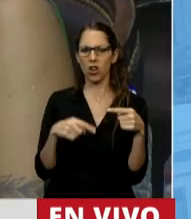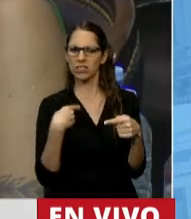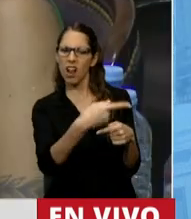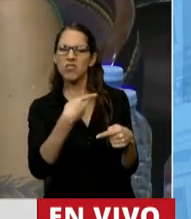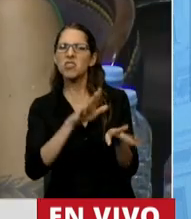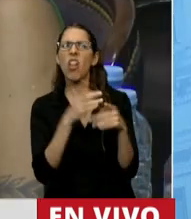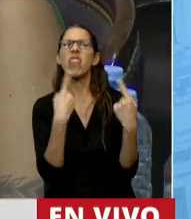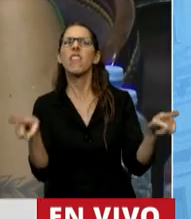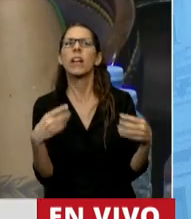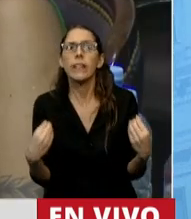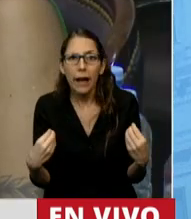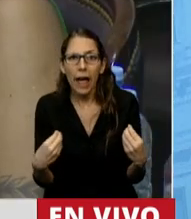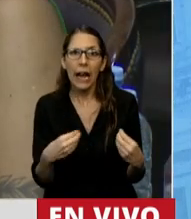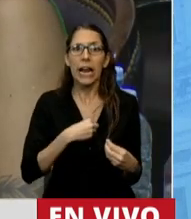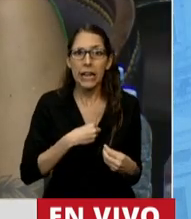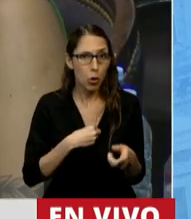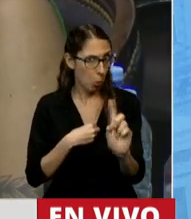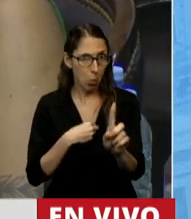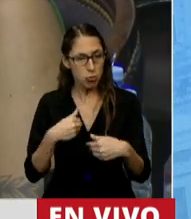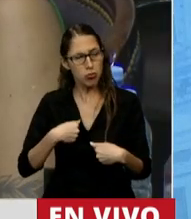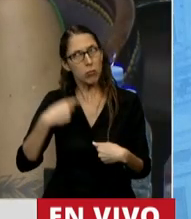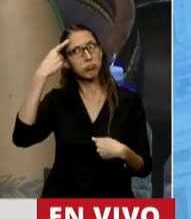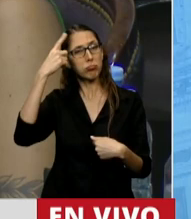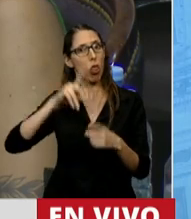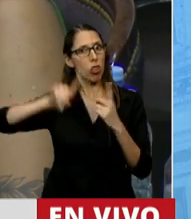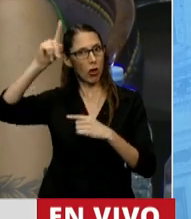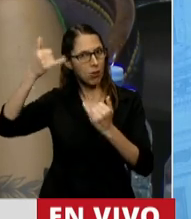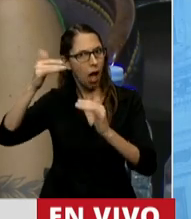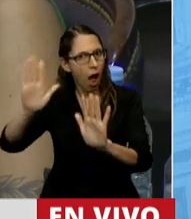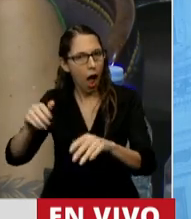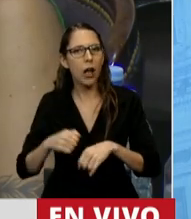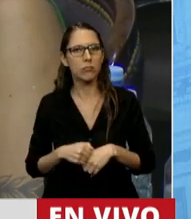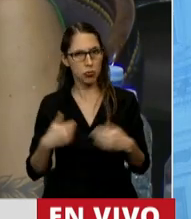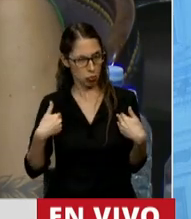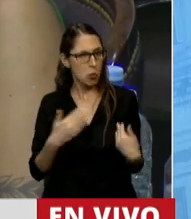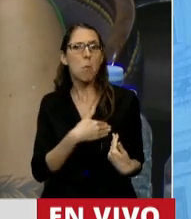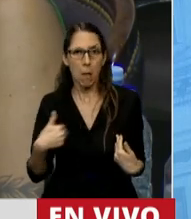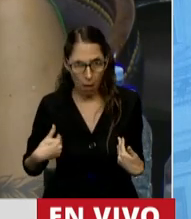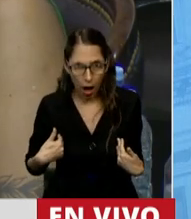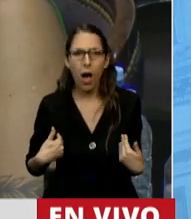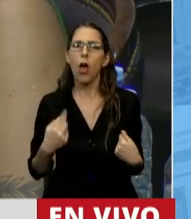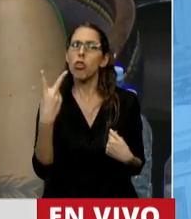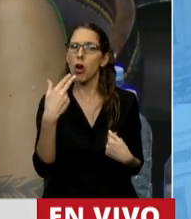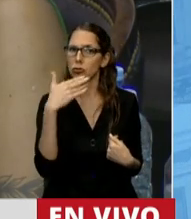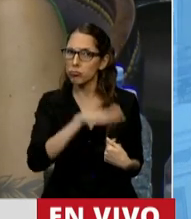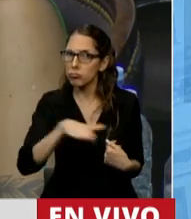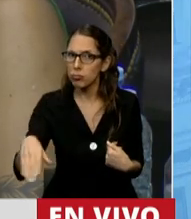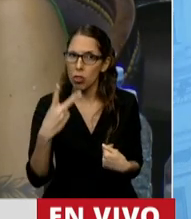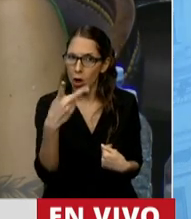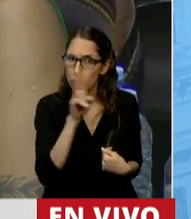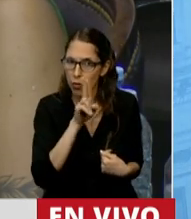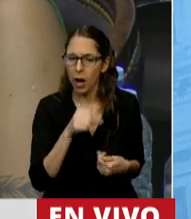creo en Dios. No es el deseo o no de ser madre. Yo también soy madre y de 2 niñas. Lo que nos